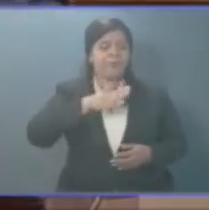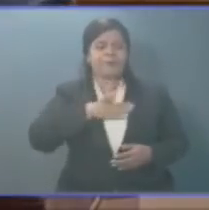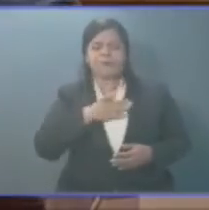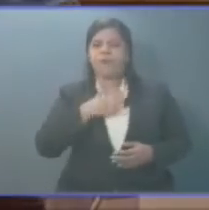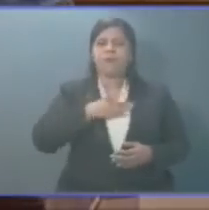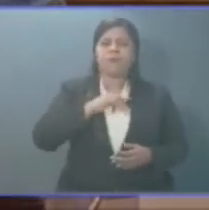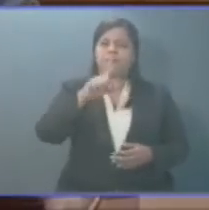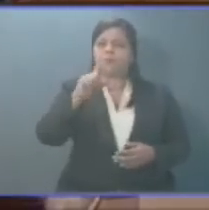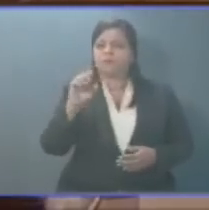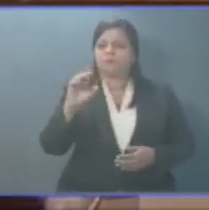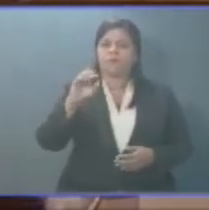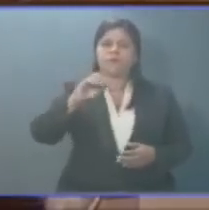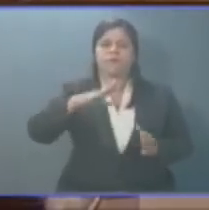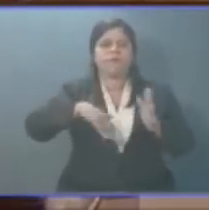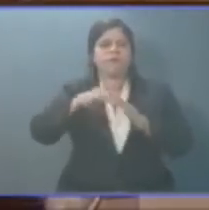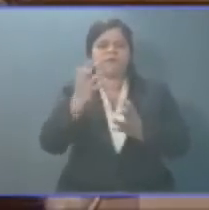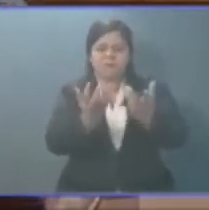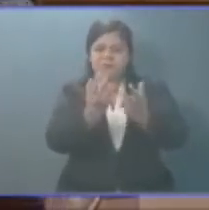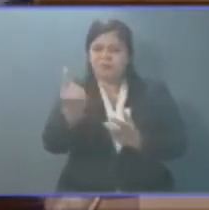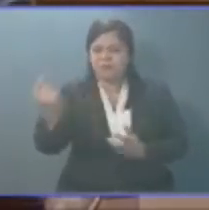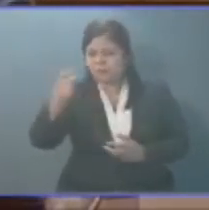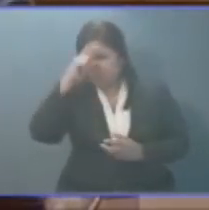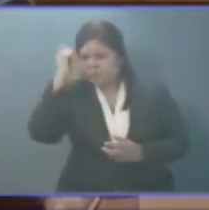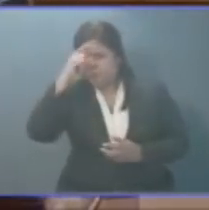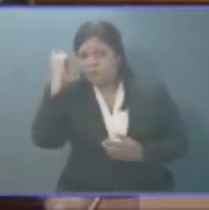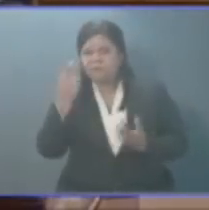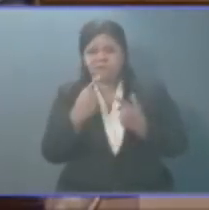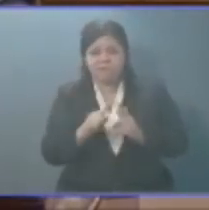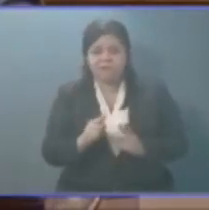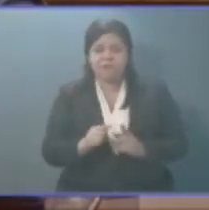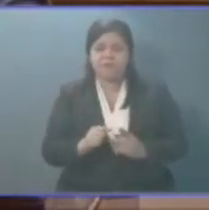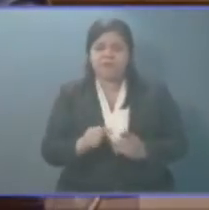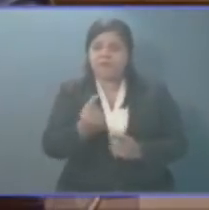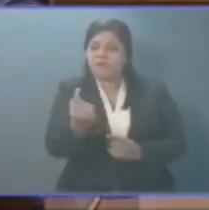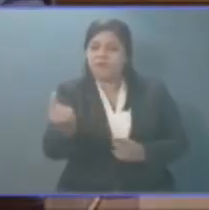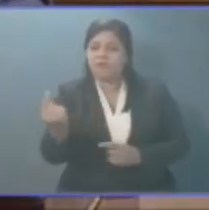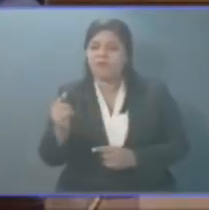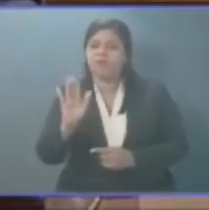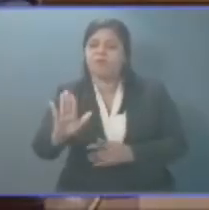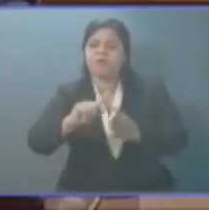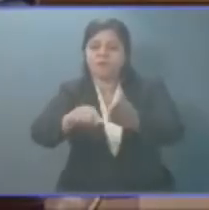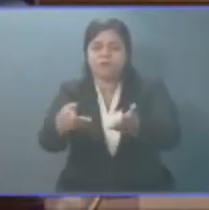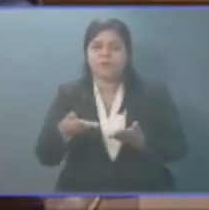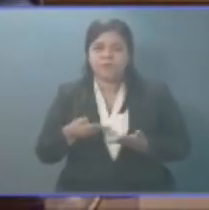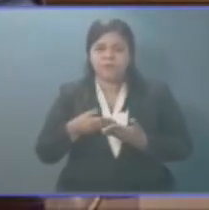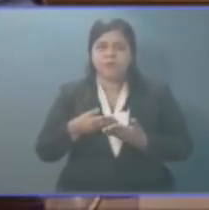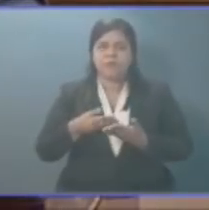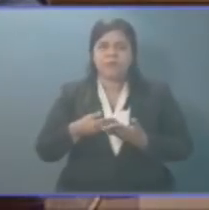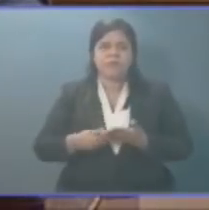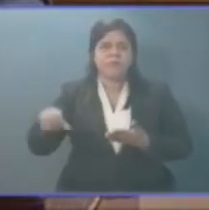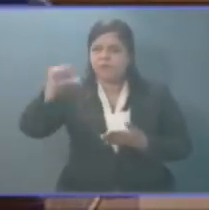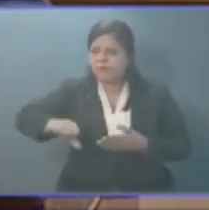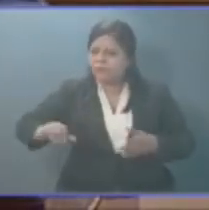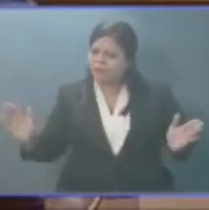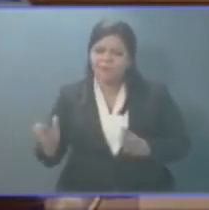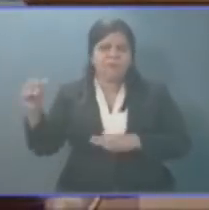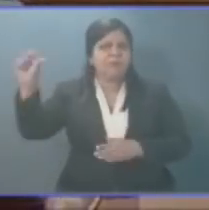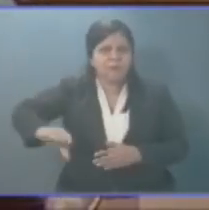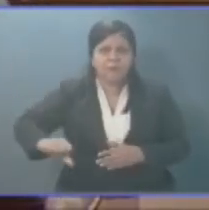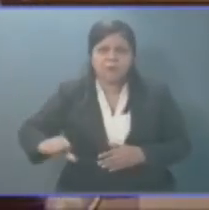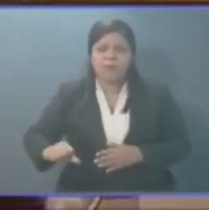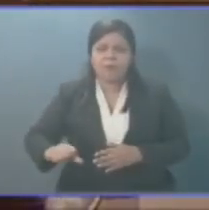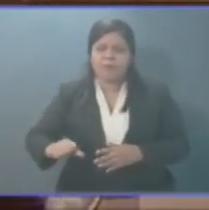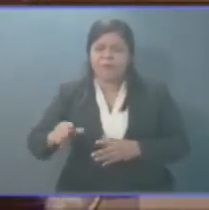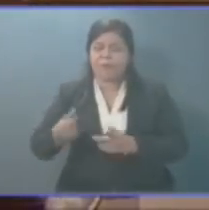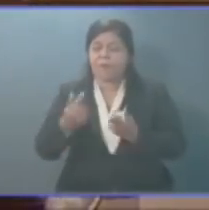tienen cientos y miles de empleos, pero son maltratadores de los derechos elementales de los más vulnerables. Nosotros vamos sobre